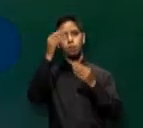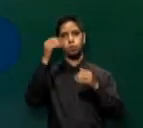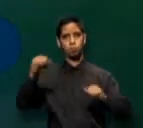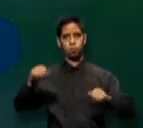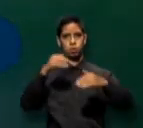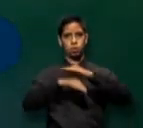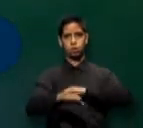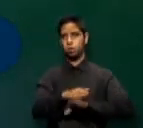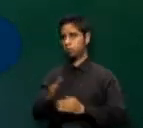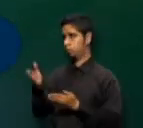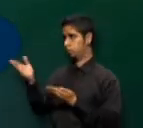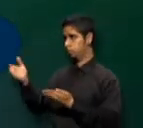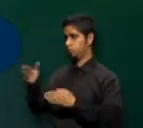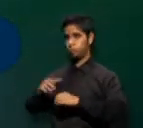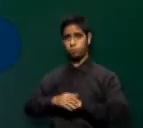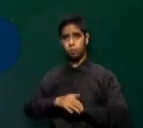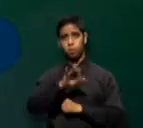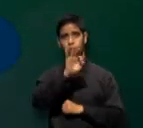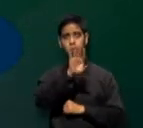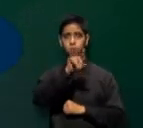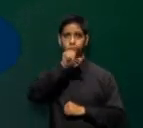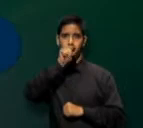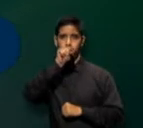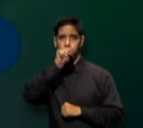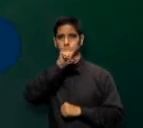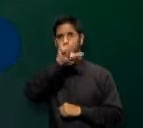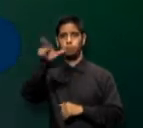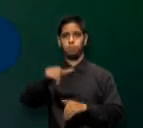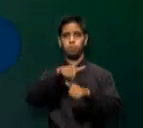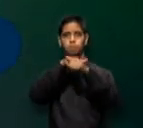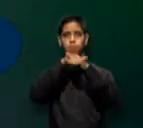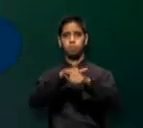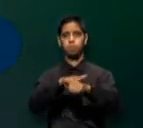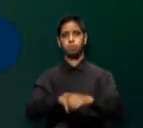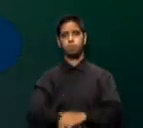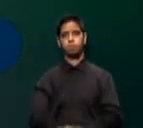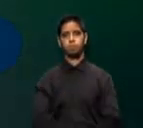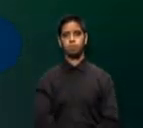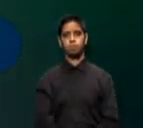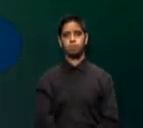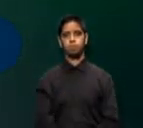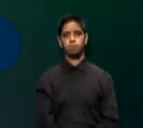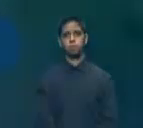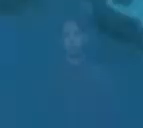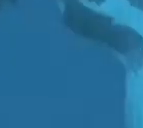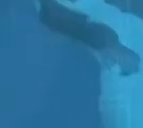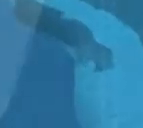wipr.pr y síganos en nuestras redes en Facebook y Twitter.